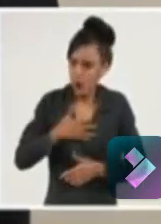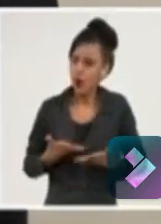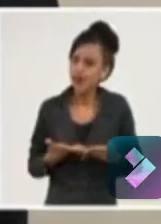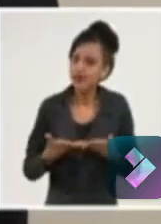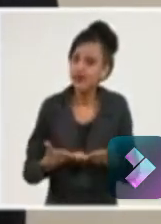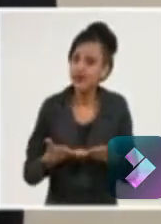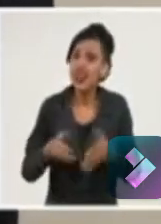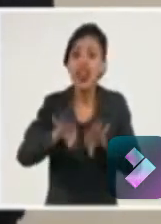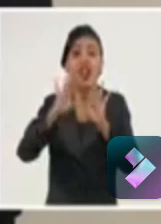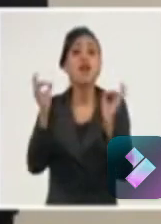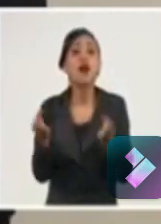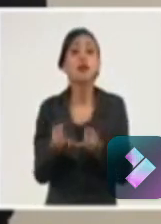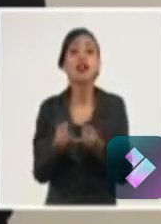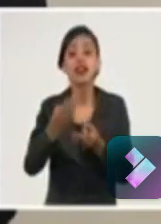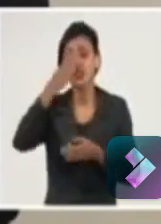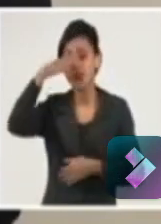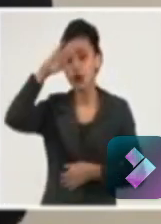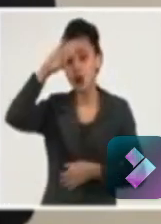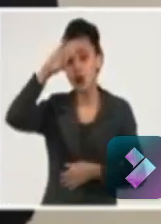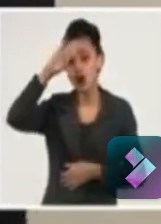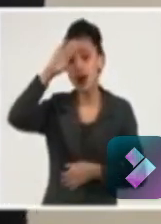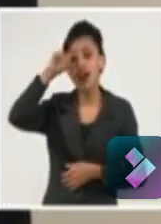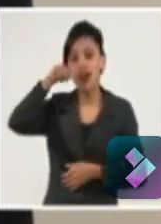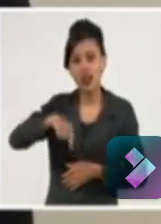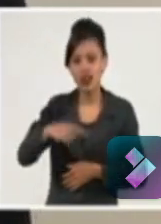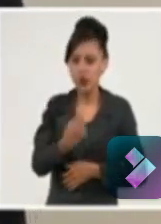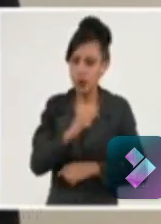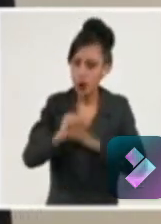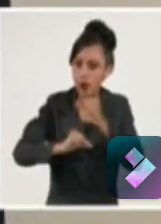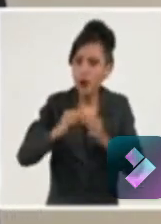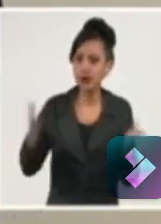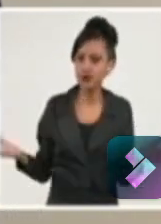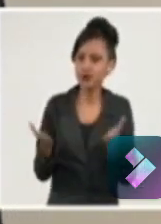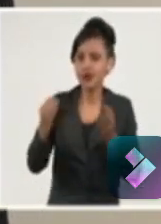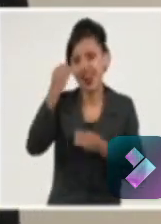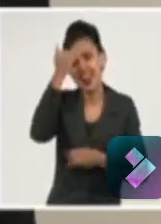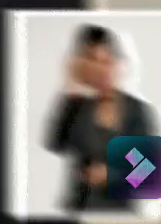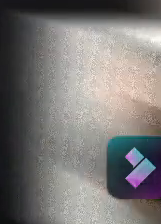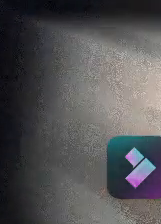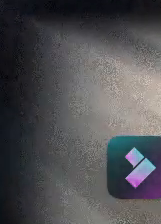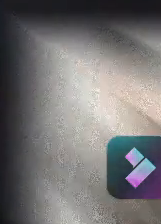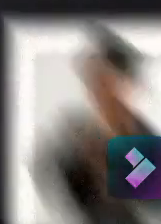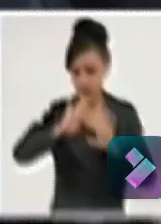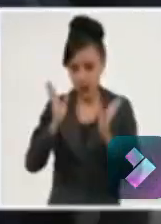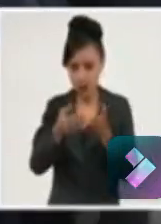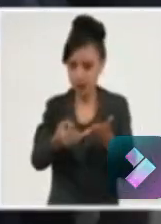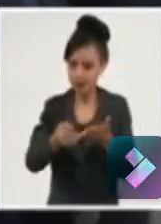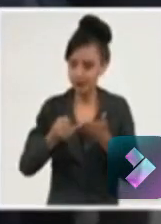la familia cubana y la patria cubana están creciendo. Muchas gracias a todos por el apoyo.